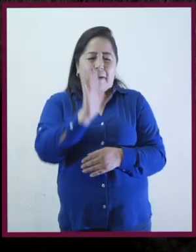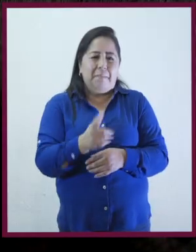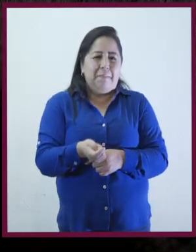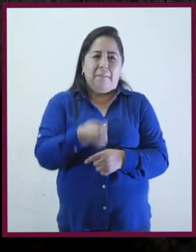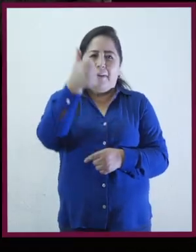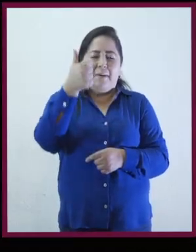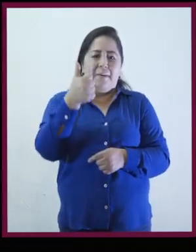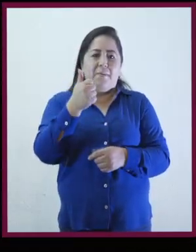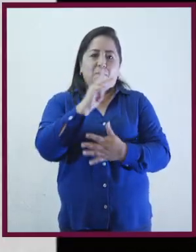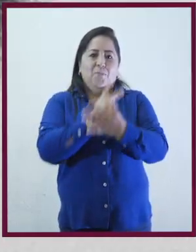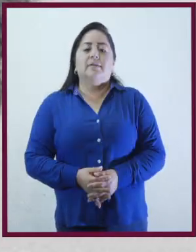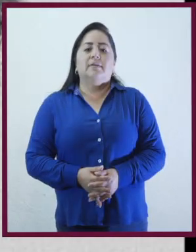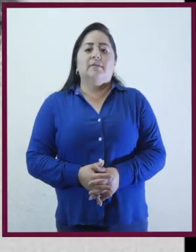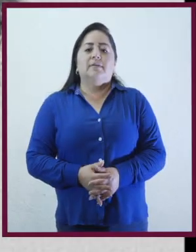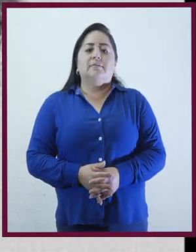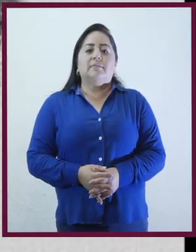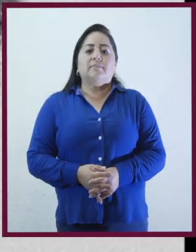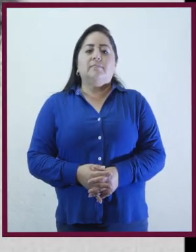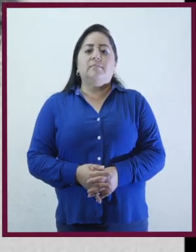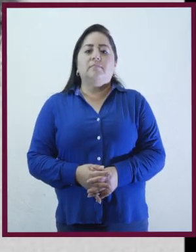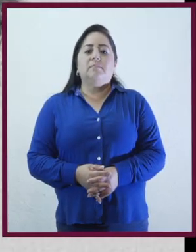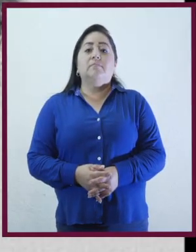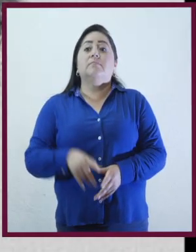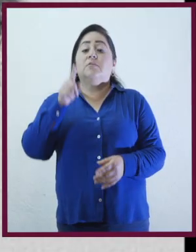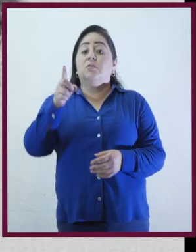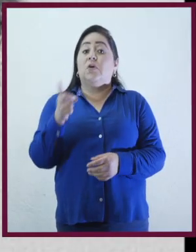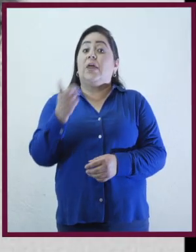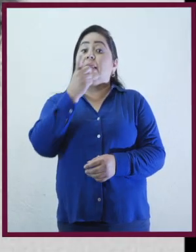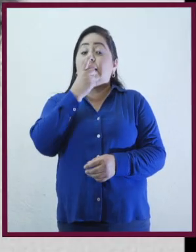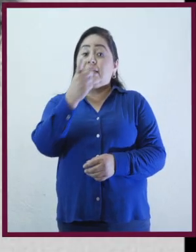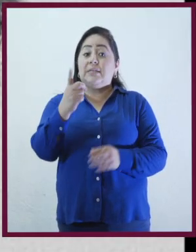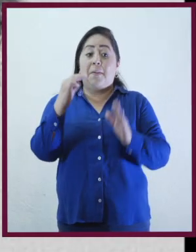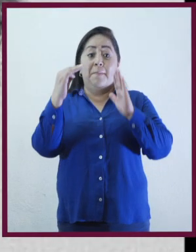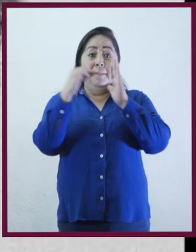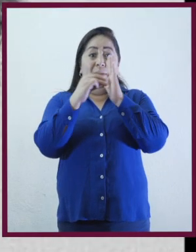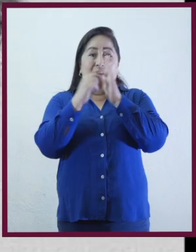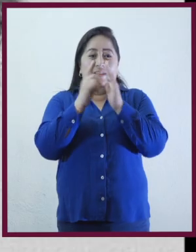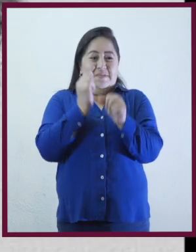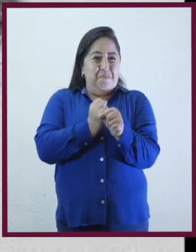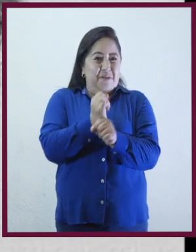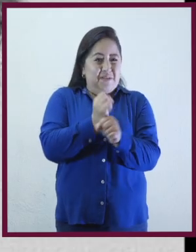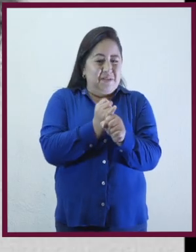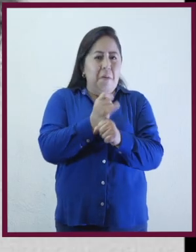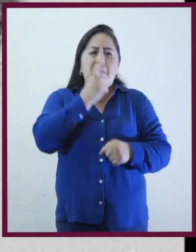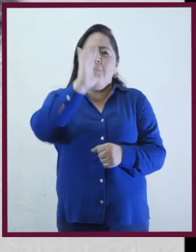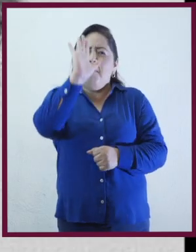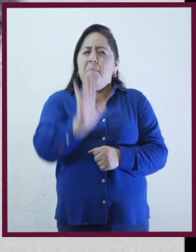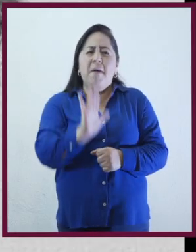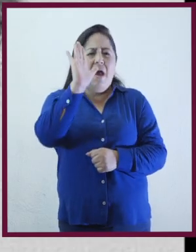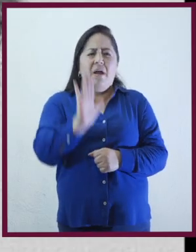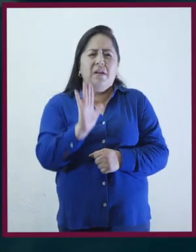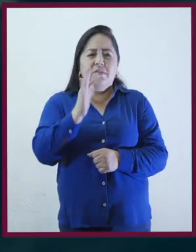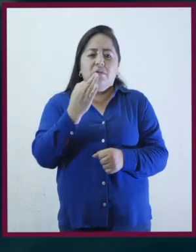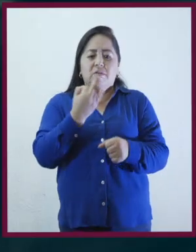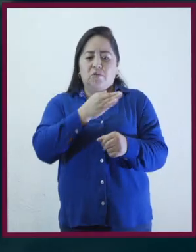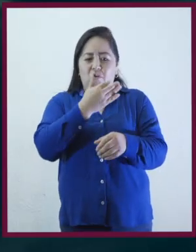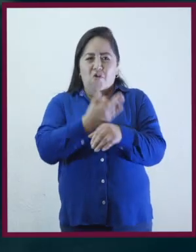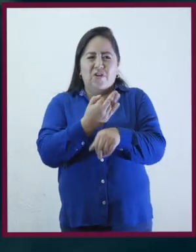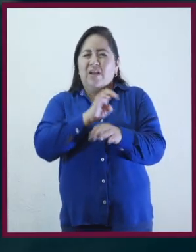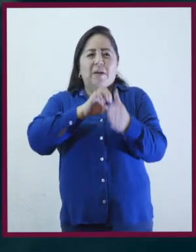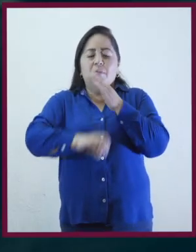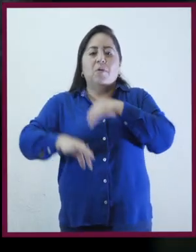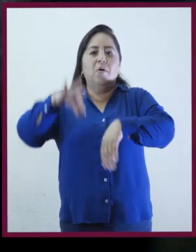primer proyecto. Ginsburg nos dice que el método histórico de investigación se parece al método que siguen los